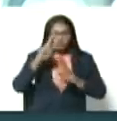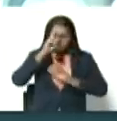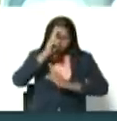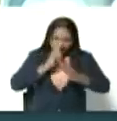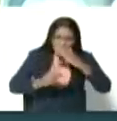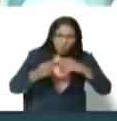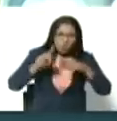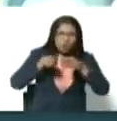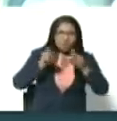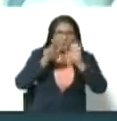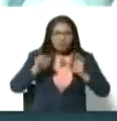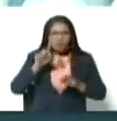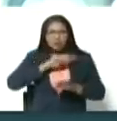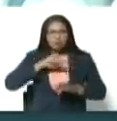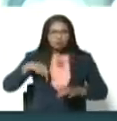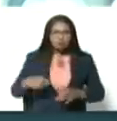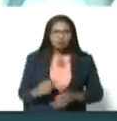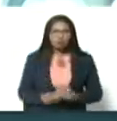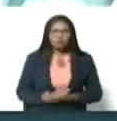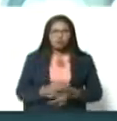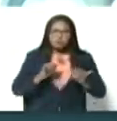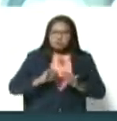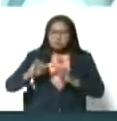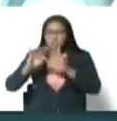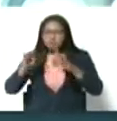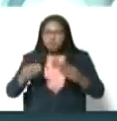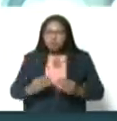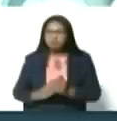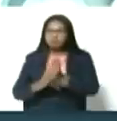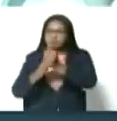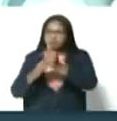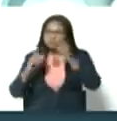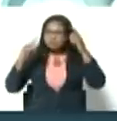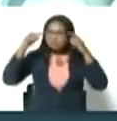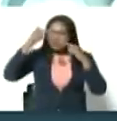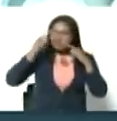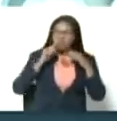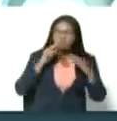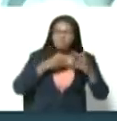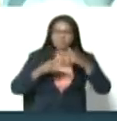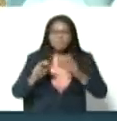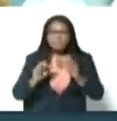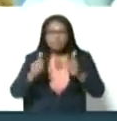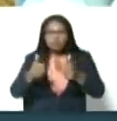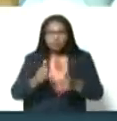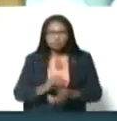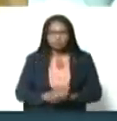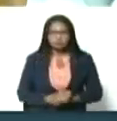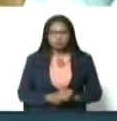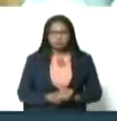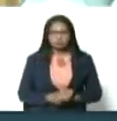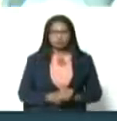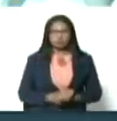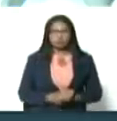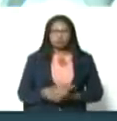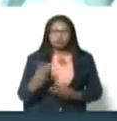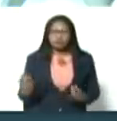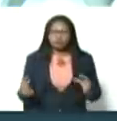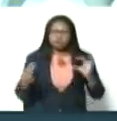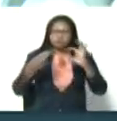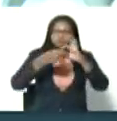de Venezuela. Y fue lo que nuestro comandante Chávez desde ese segundo construyó. Desde ahí yo tuve que combinar el